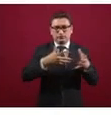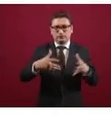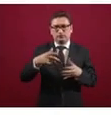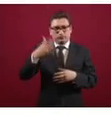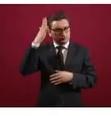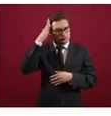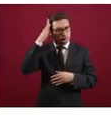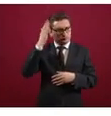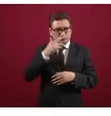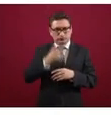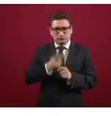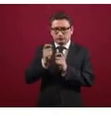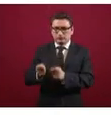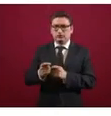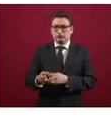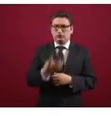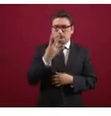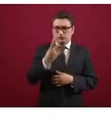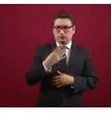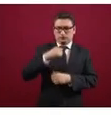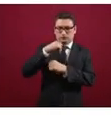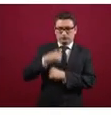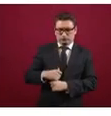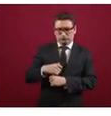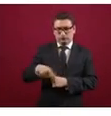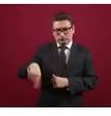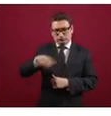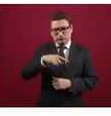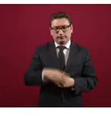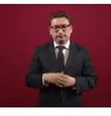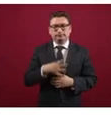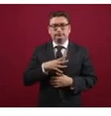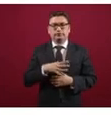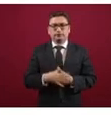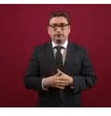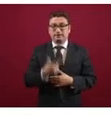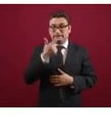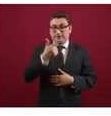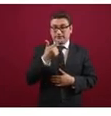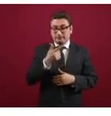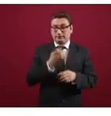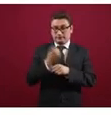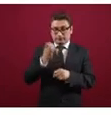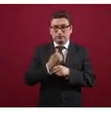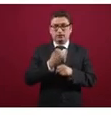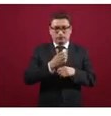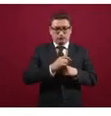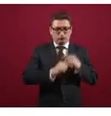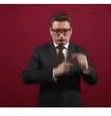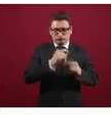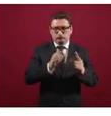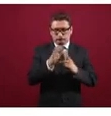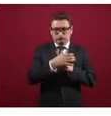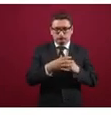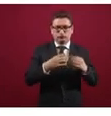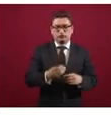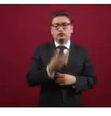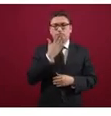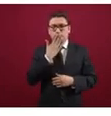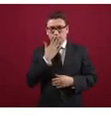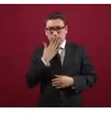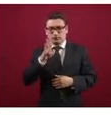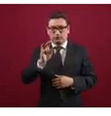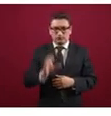las cuatro con encargado encargada de despacho y hay siete estados que aún están en proceso de creación sonora baja california